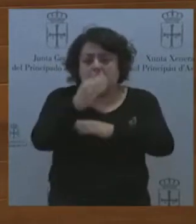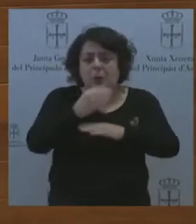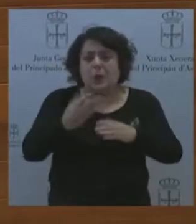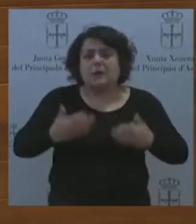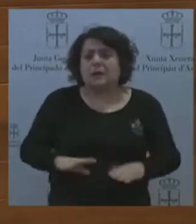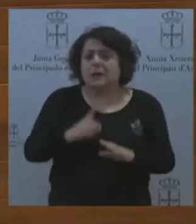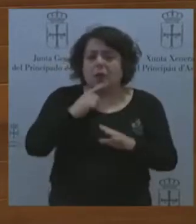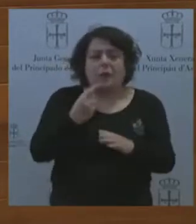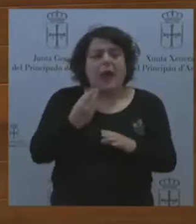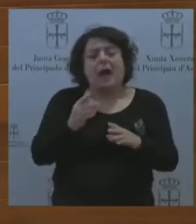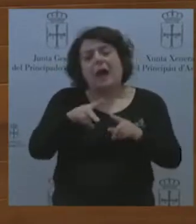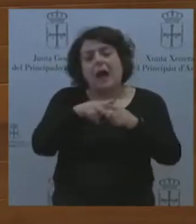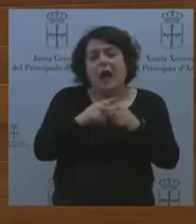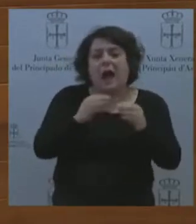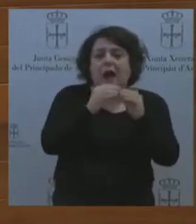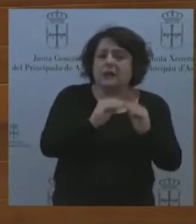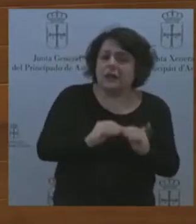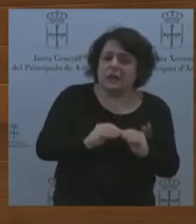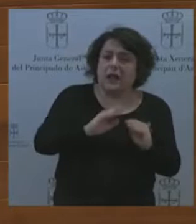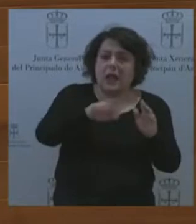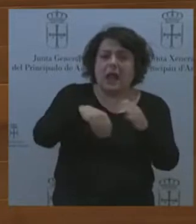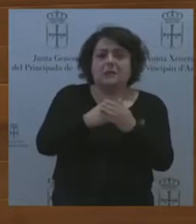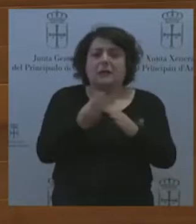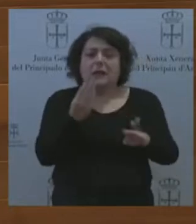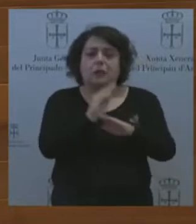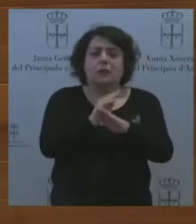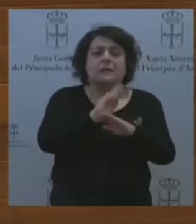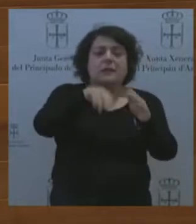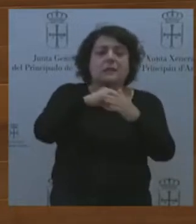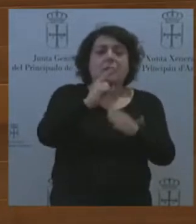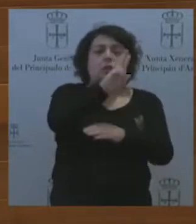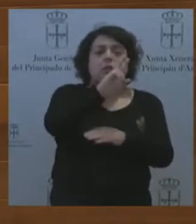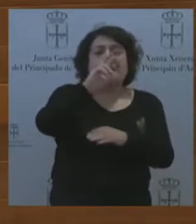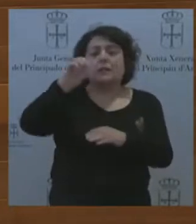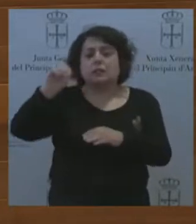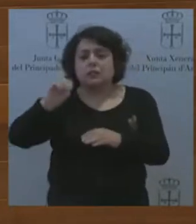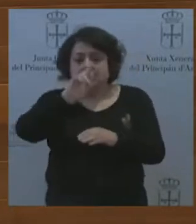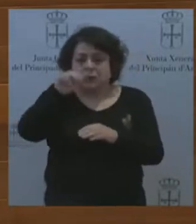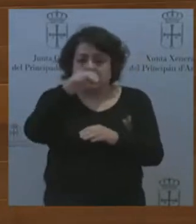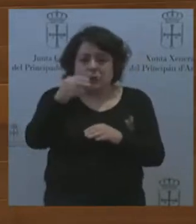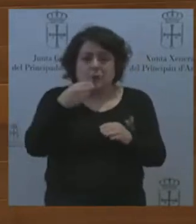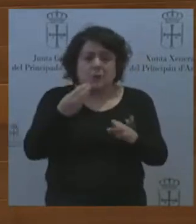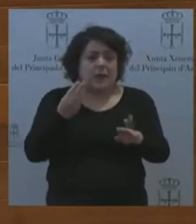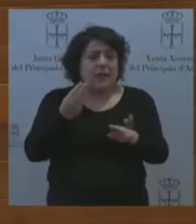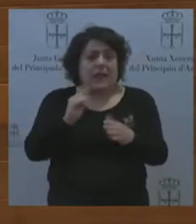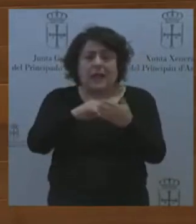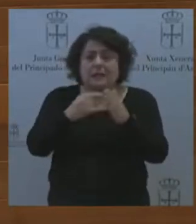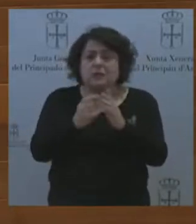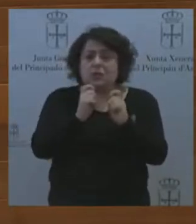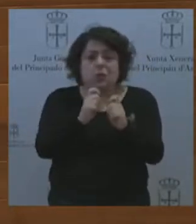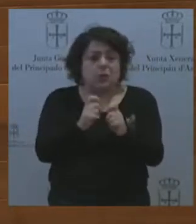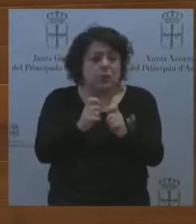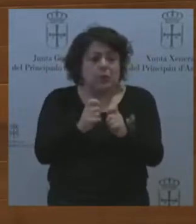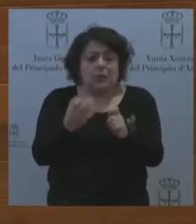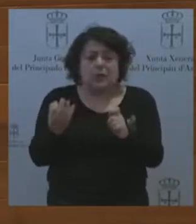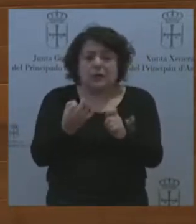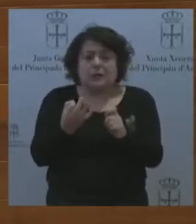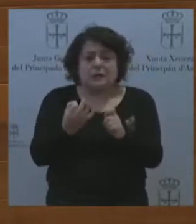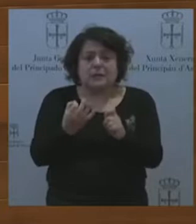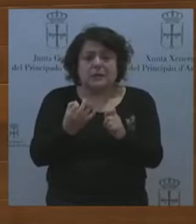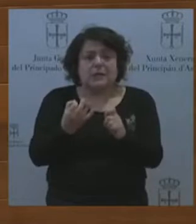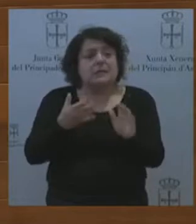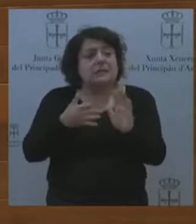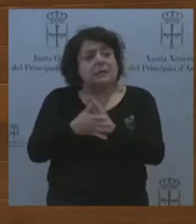1.200 euros. Porque las soluciones, señorías, para un problema de este calado llegan con unos apoyos duraderos que ayuden a